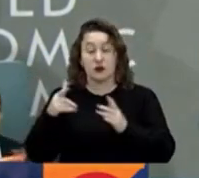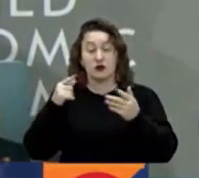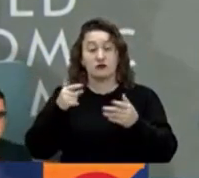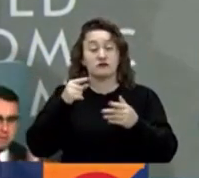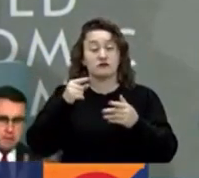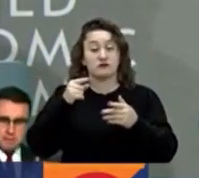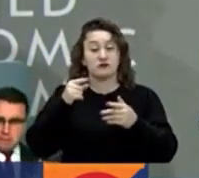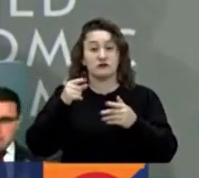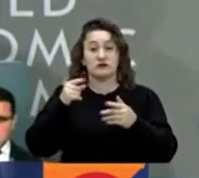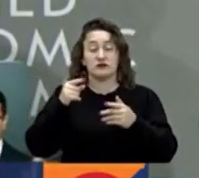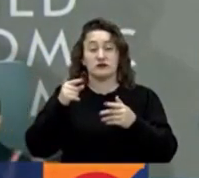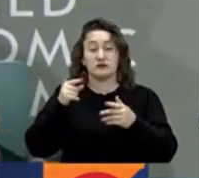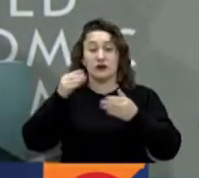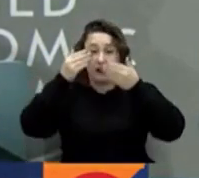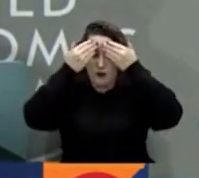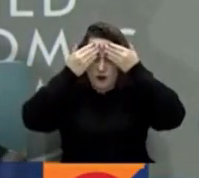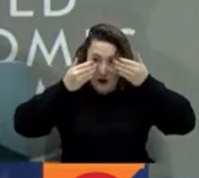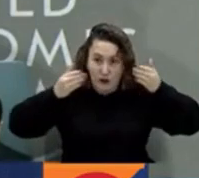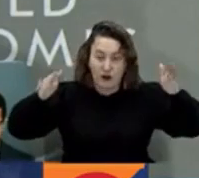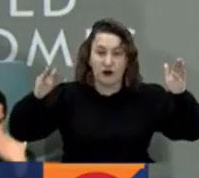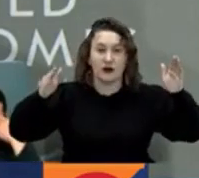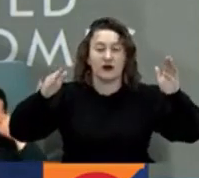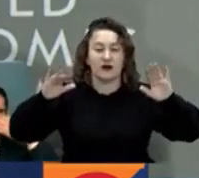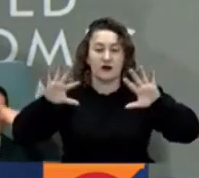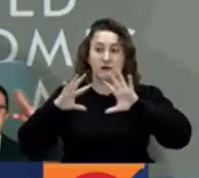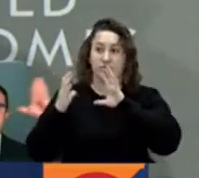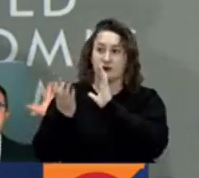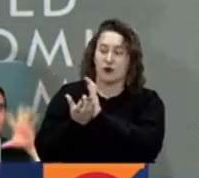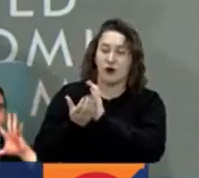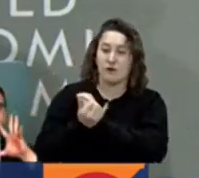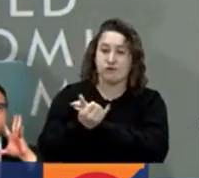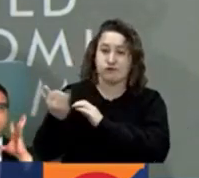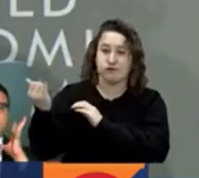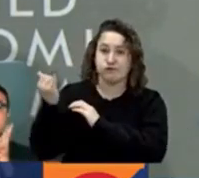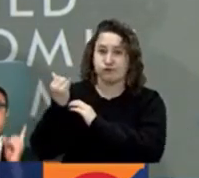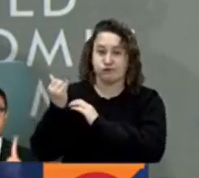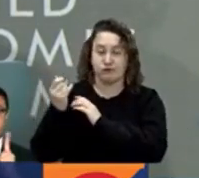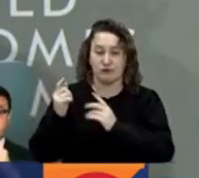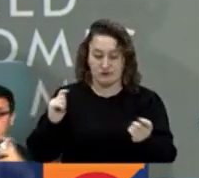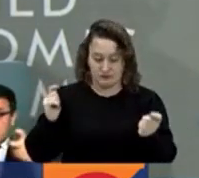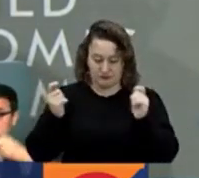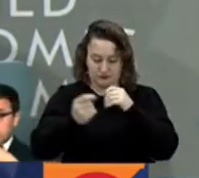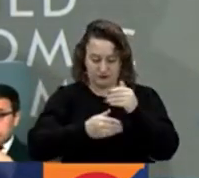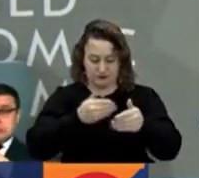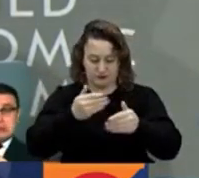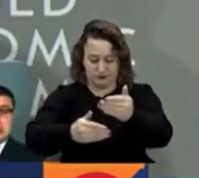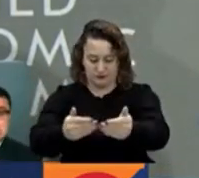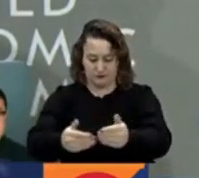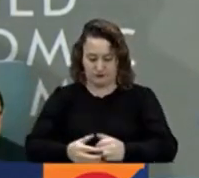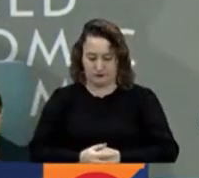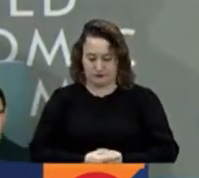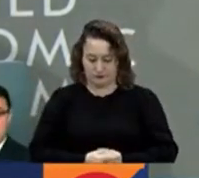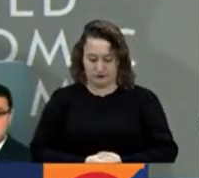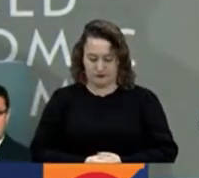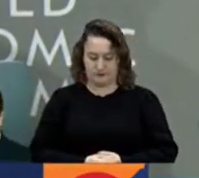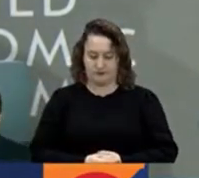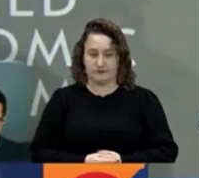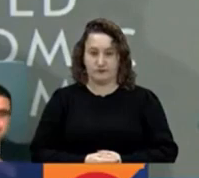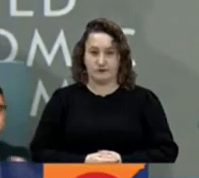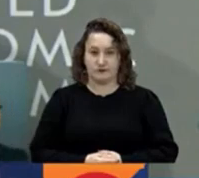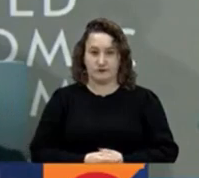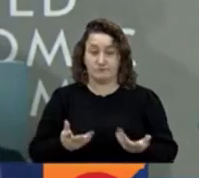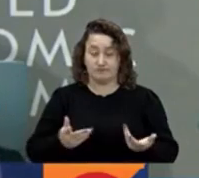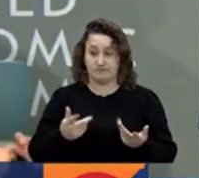multilateral, democrática y global de la transición. El vacío que deja la búsqueda